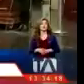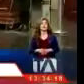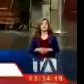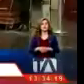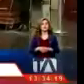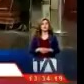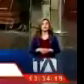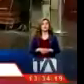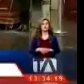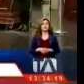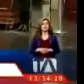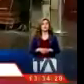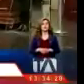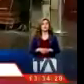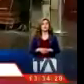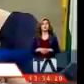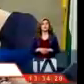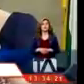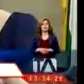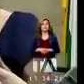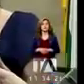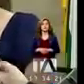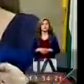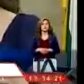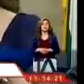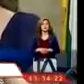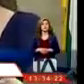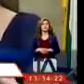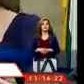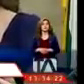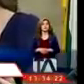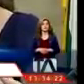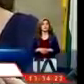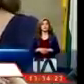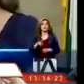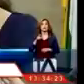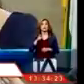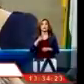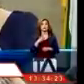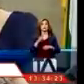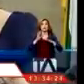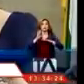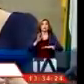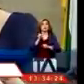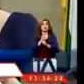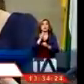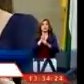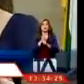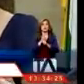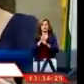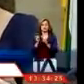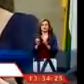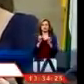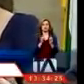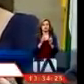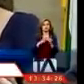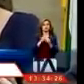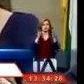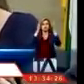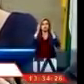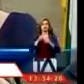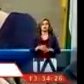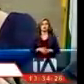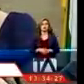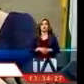fue posesionada ante el Pleno de la Asamblea. Requiere compromiso, trabajo, disciplina y creo que establecer las prioridades